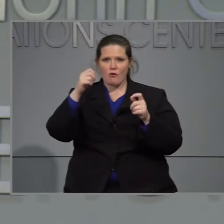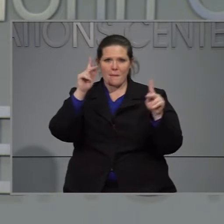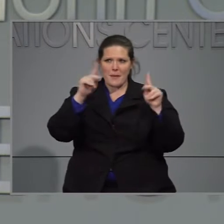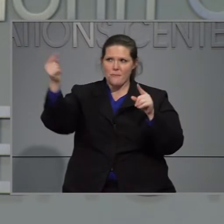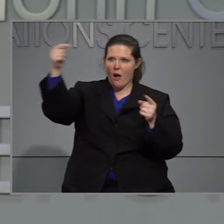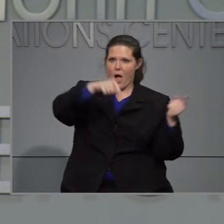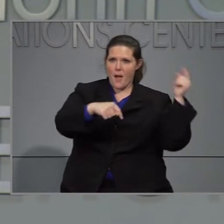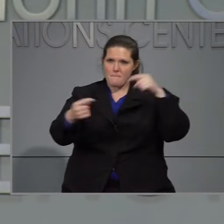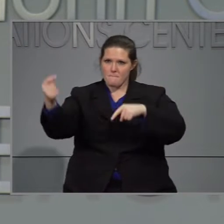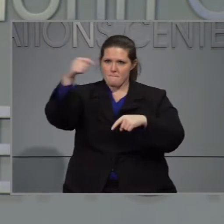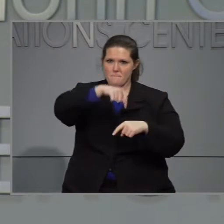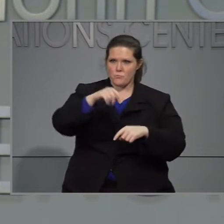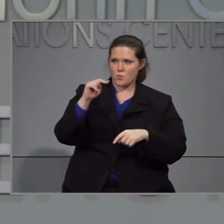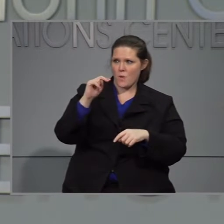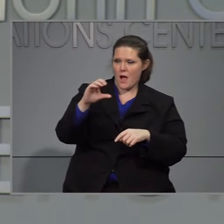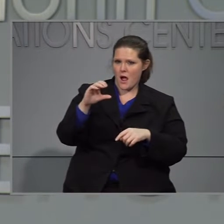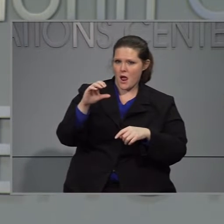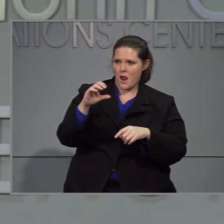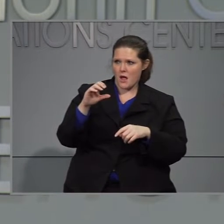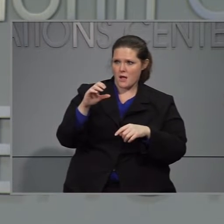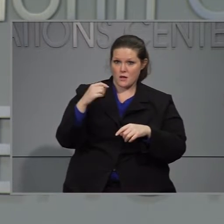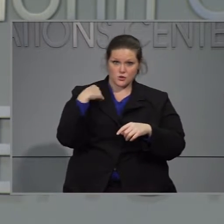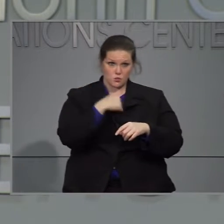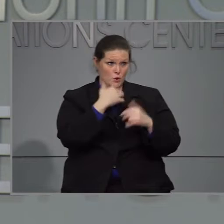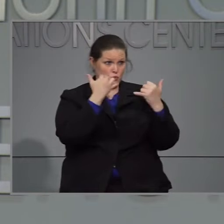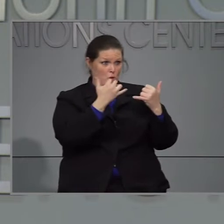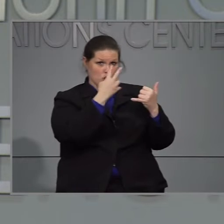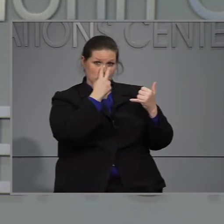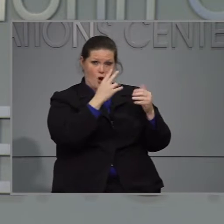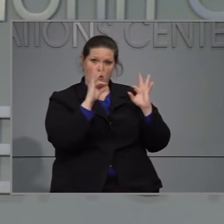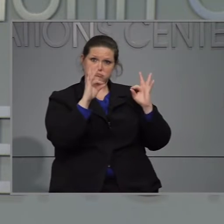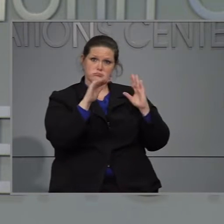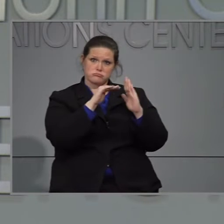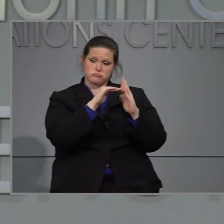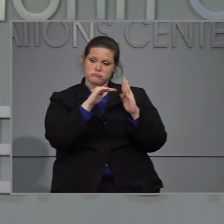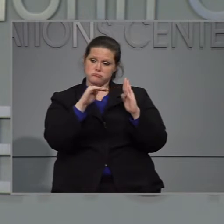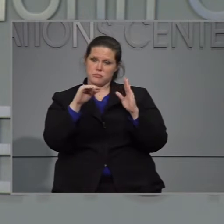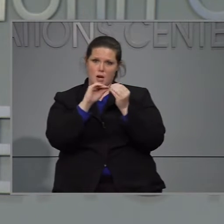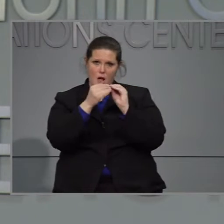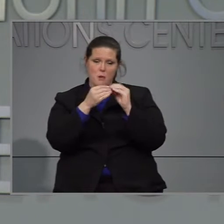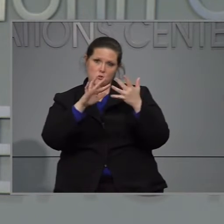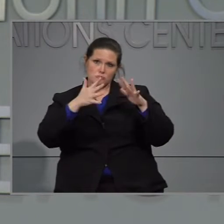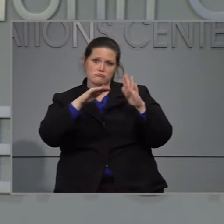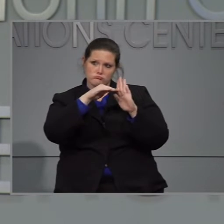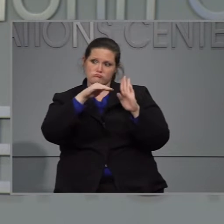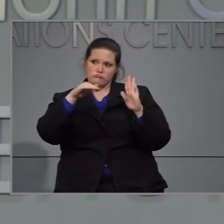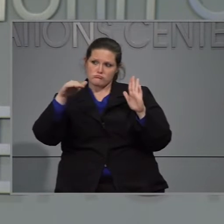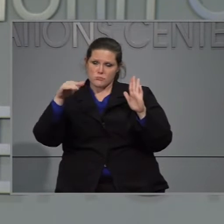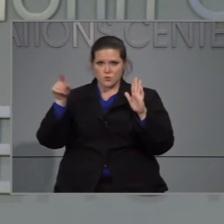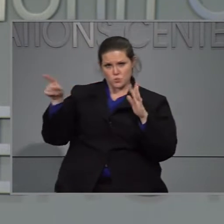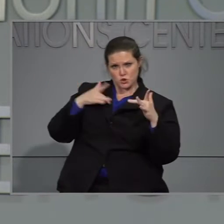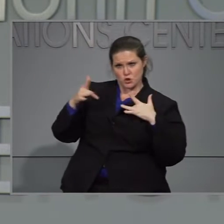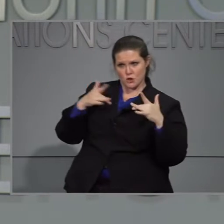de personas que van a llegar a la ciudad en tanto que está el COVID-19. Respuesta: será